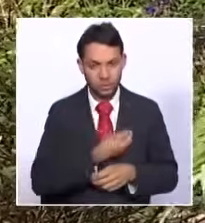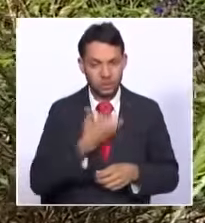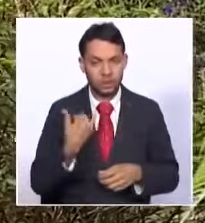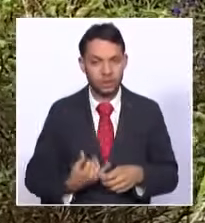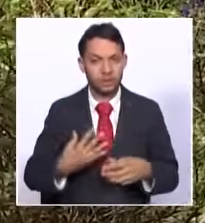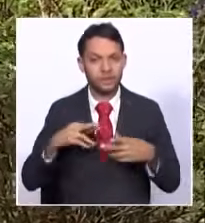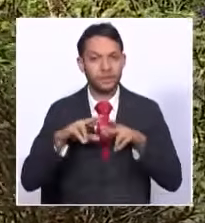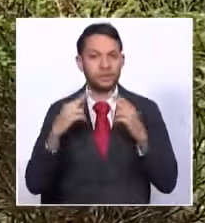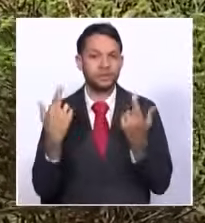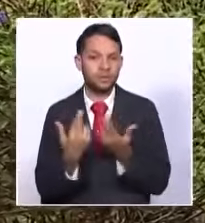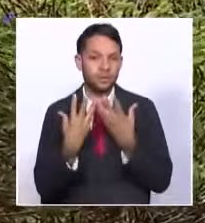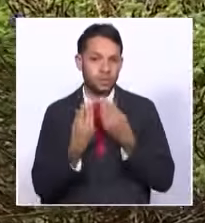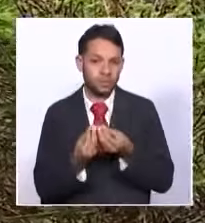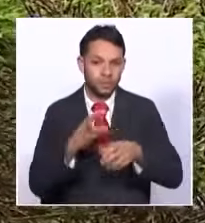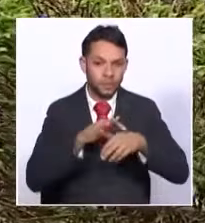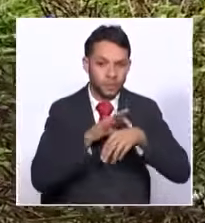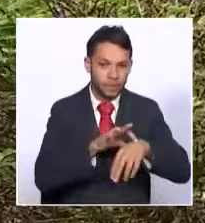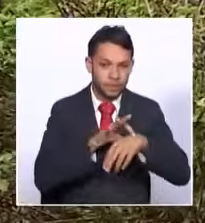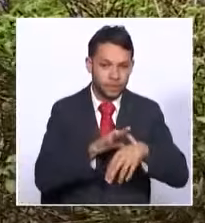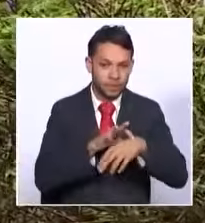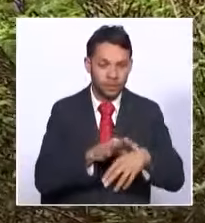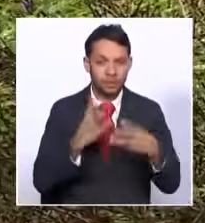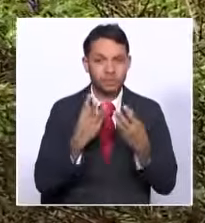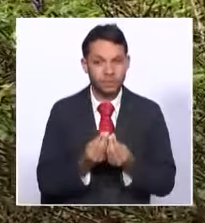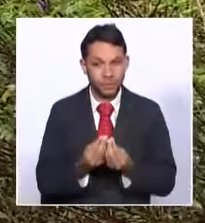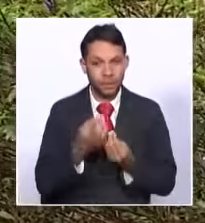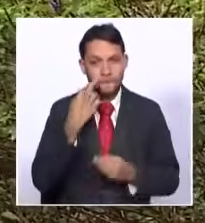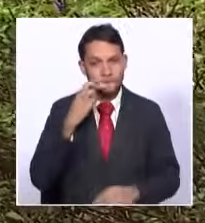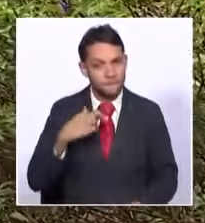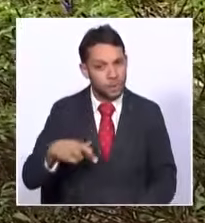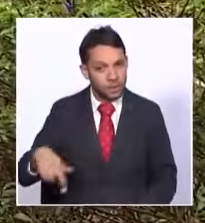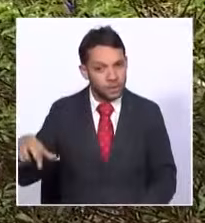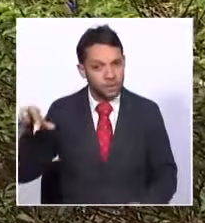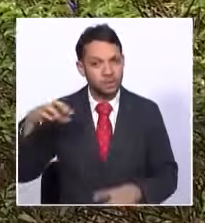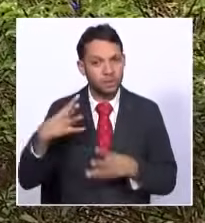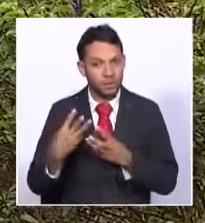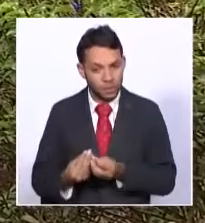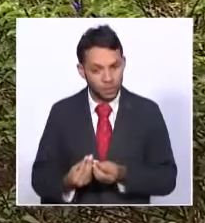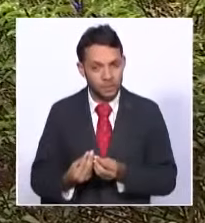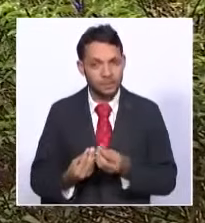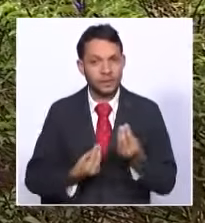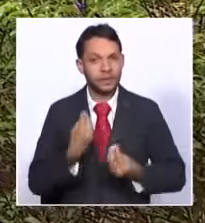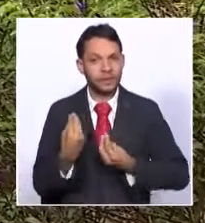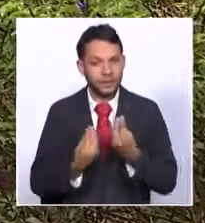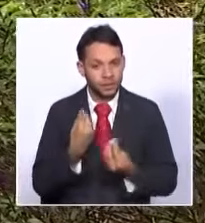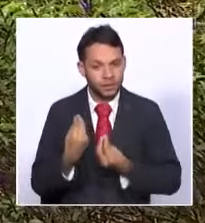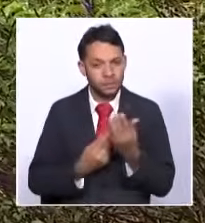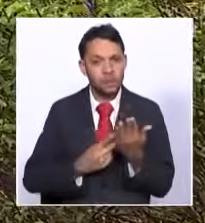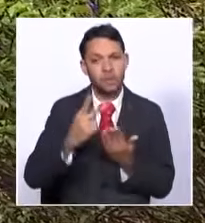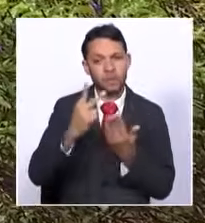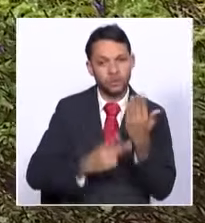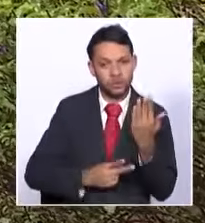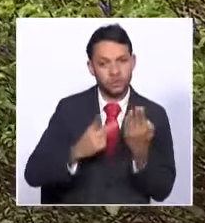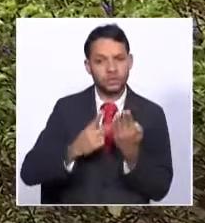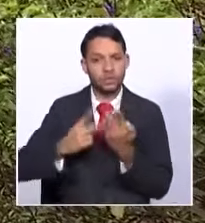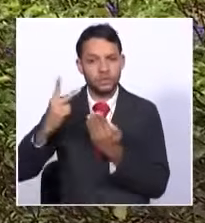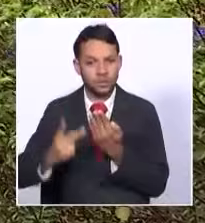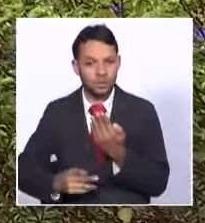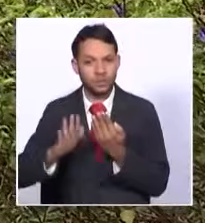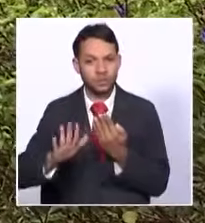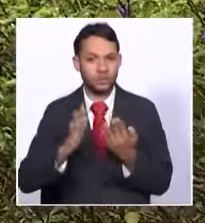reunido un grupo interdisciplinario de profesionales para poder hacer diferentes proyectos y programas de